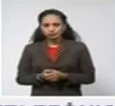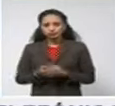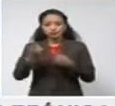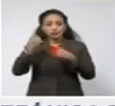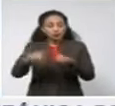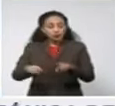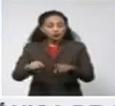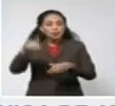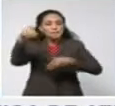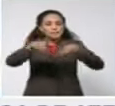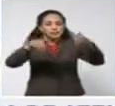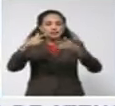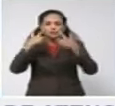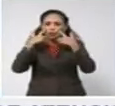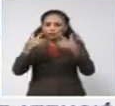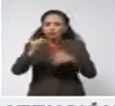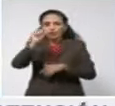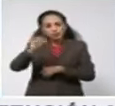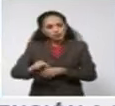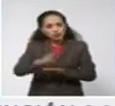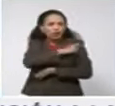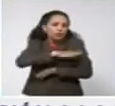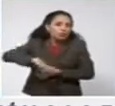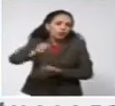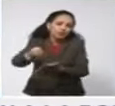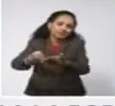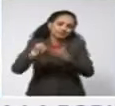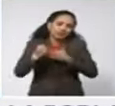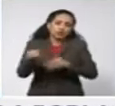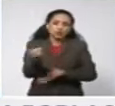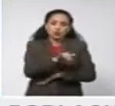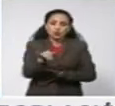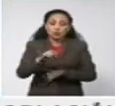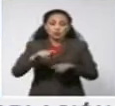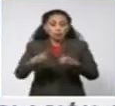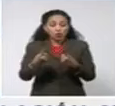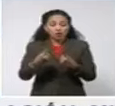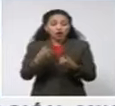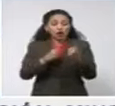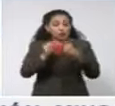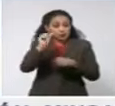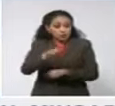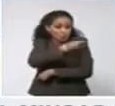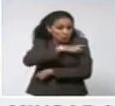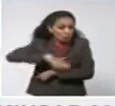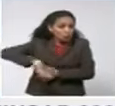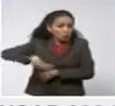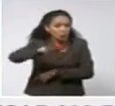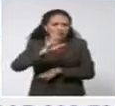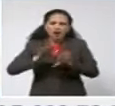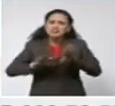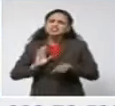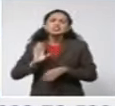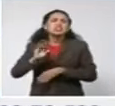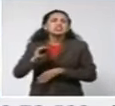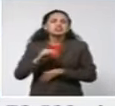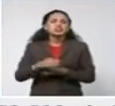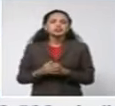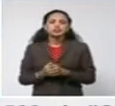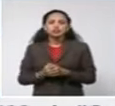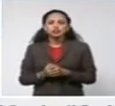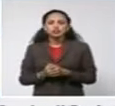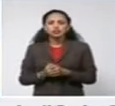participación importante. Lo digo porque ya incluso la población a veces le dice, no, ya usted